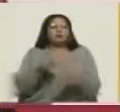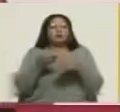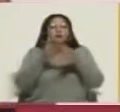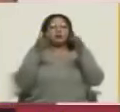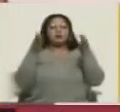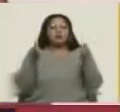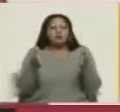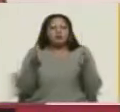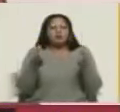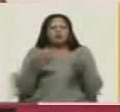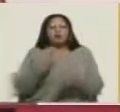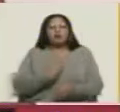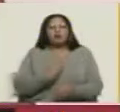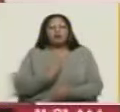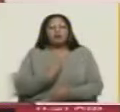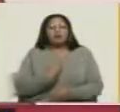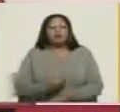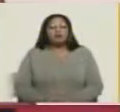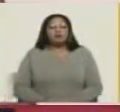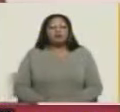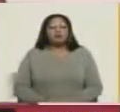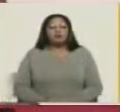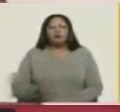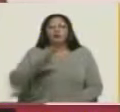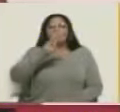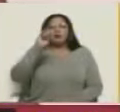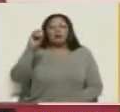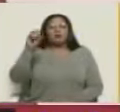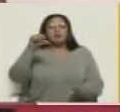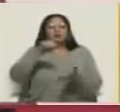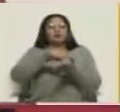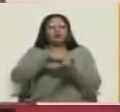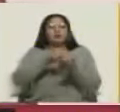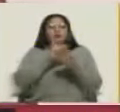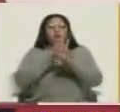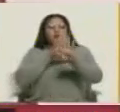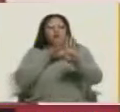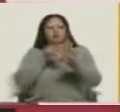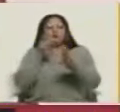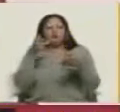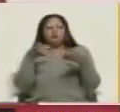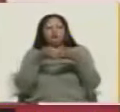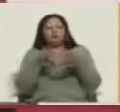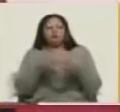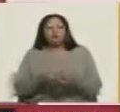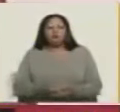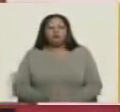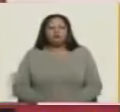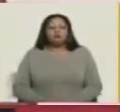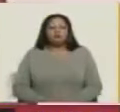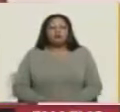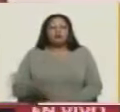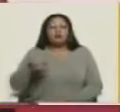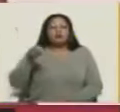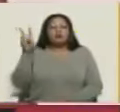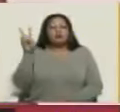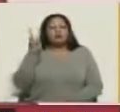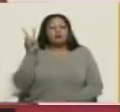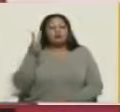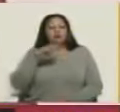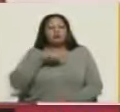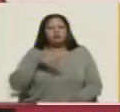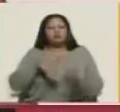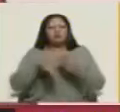gobernadores y alcaldes de las 40 ciudades de mayor población en Venezuela, para